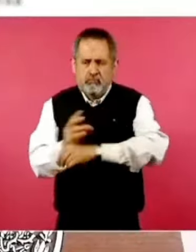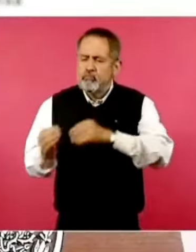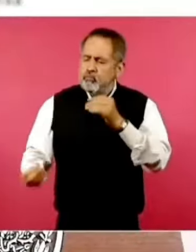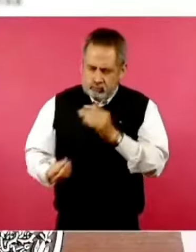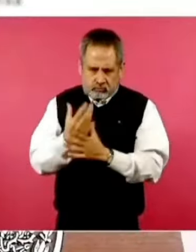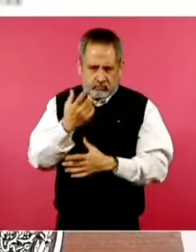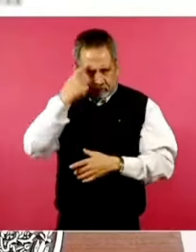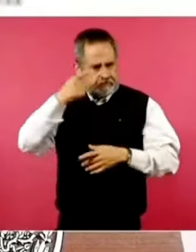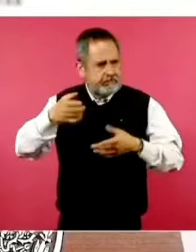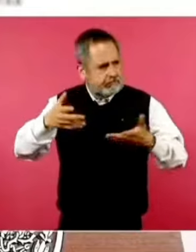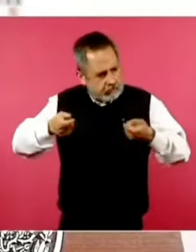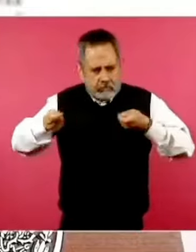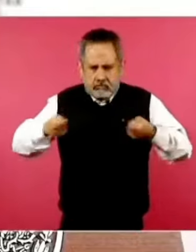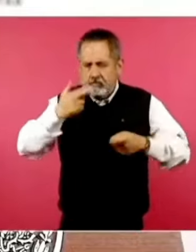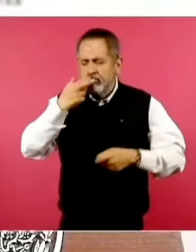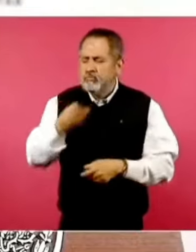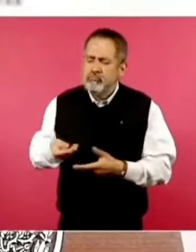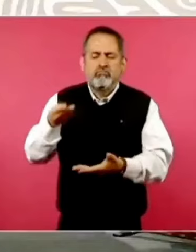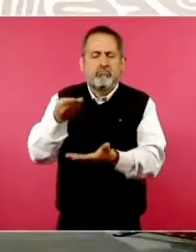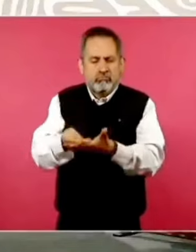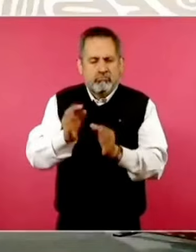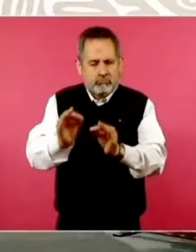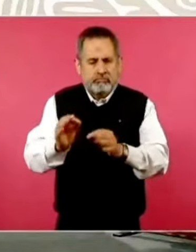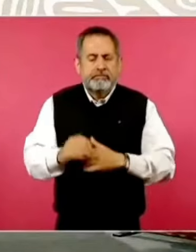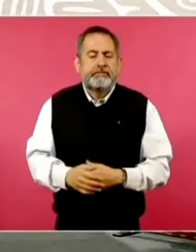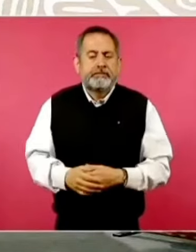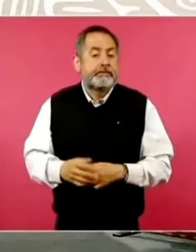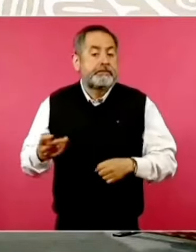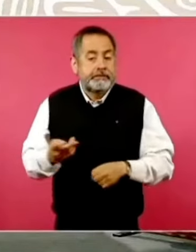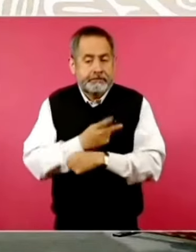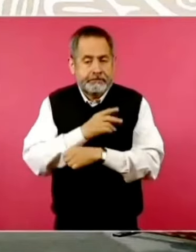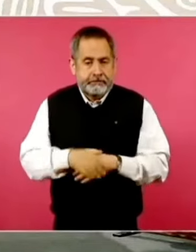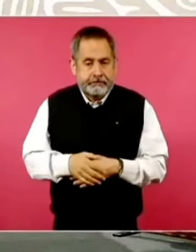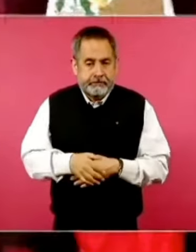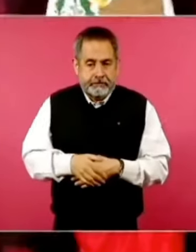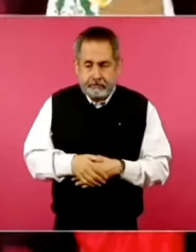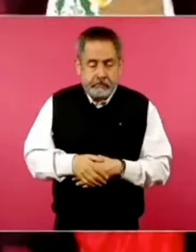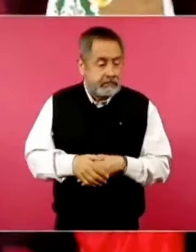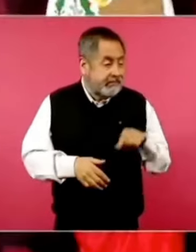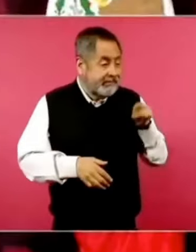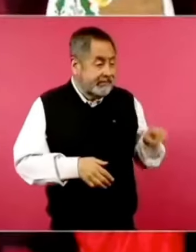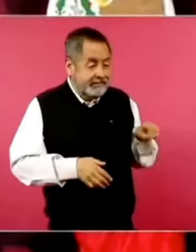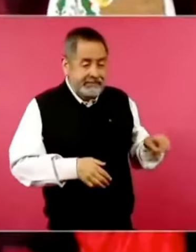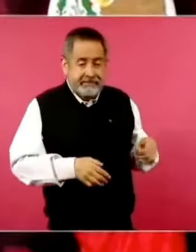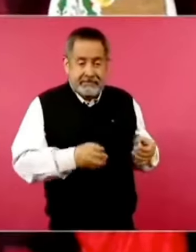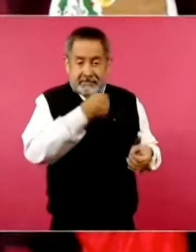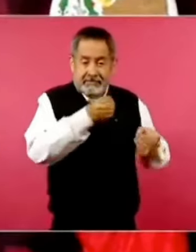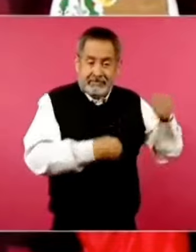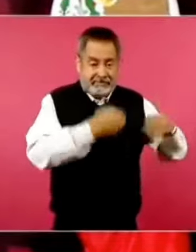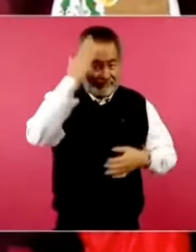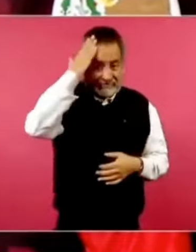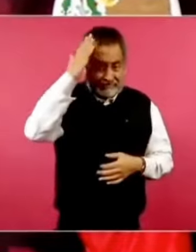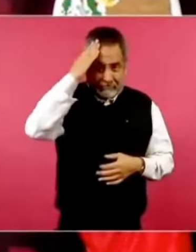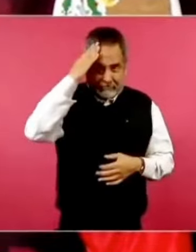eléctrica Qué sucede un ministro